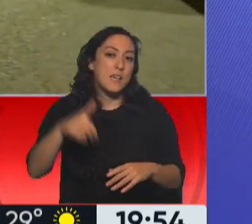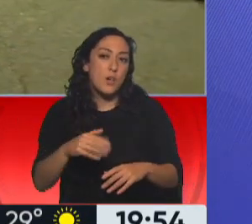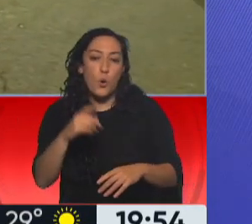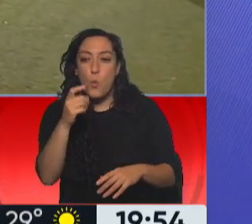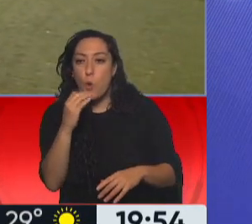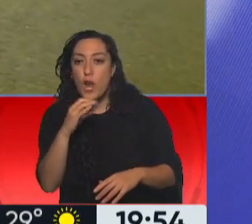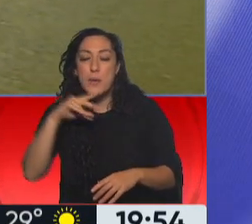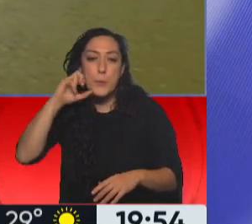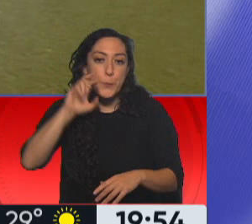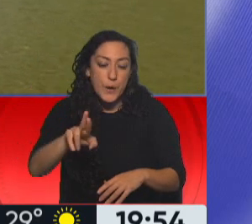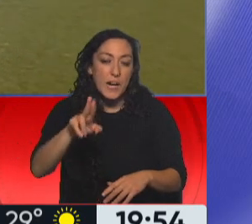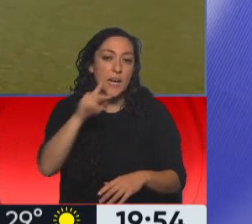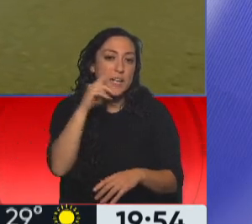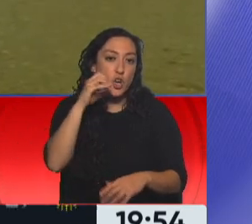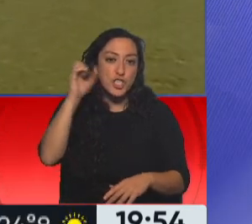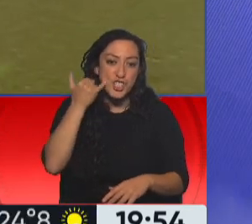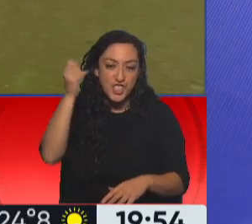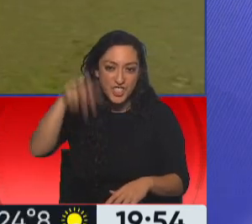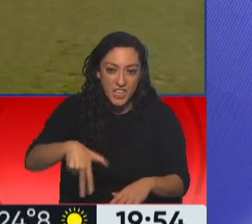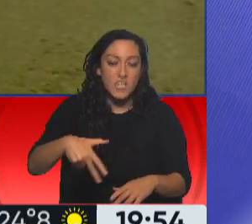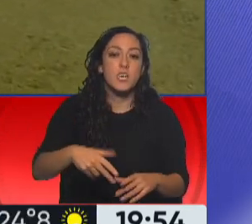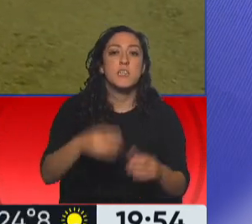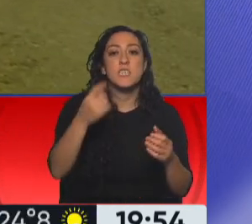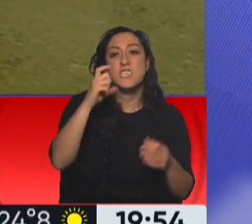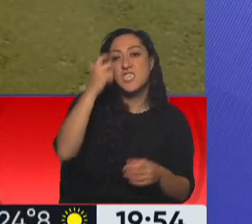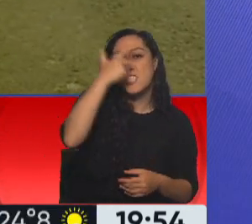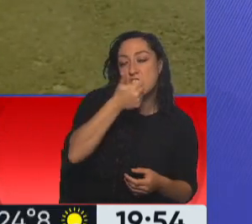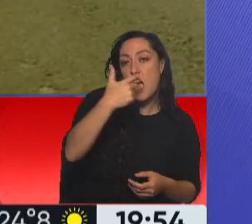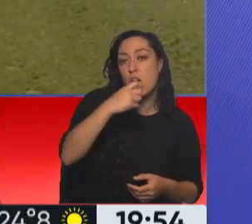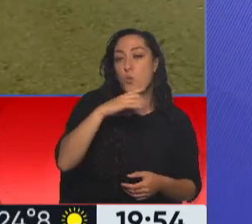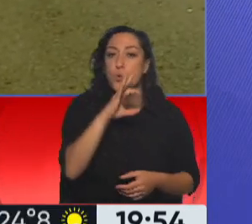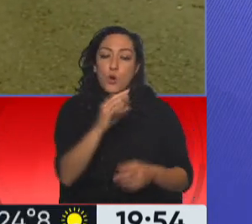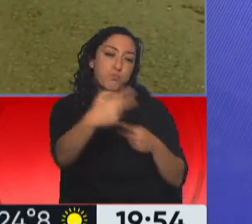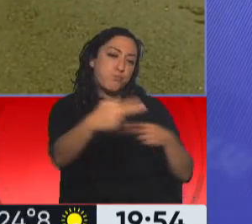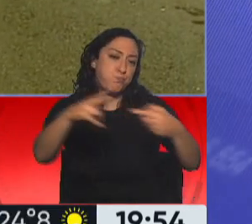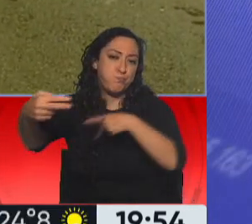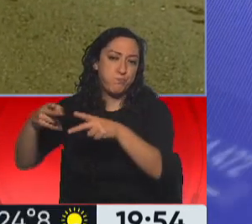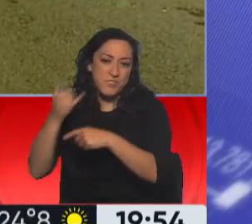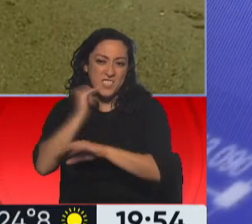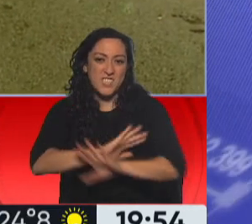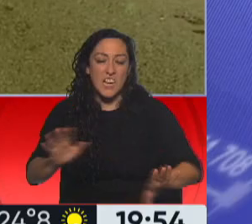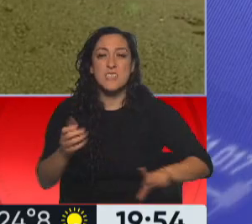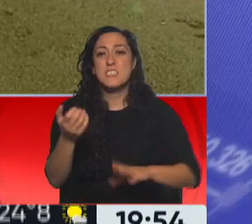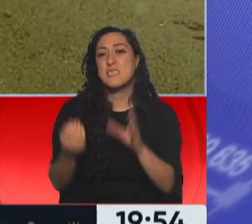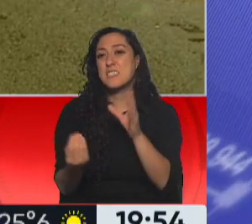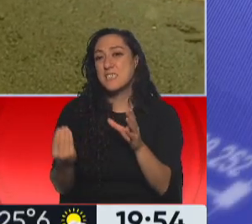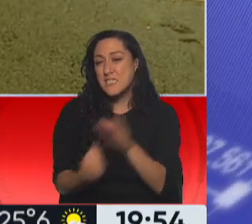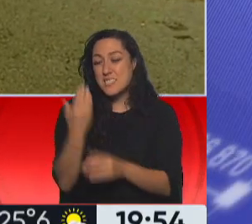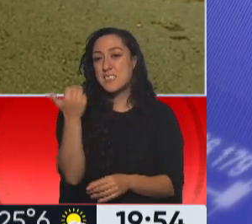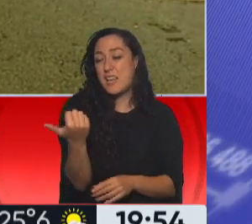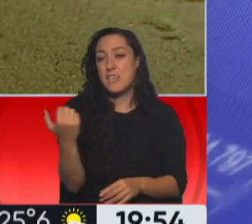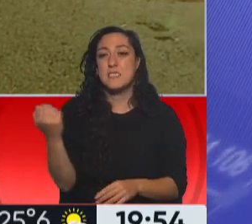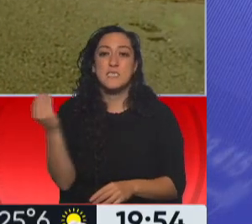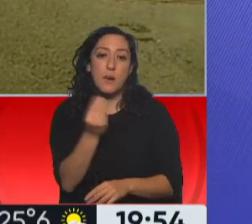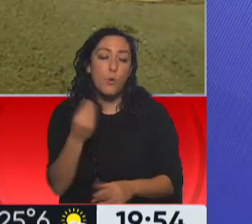Bolívar e Irigoyen y Chacabuco. Todas estas calles ya están cortadas y a partir de este sábado a las 6 de la mañana, Diagonal Sur y